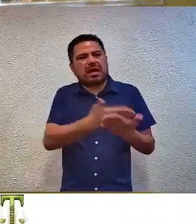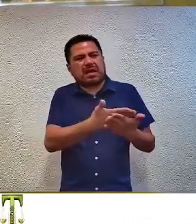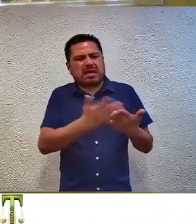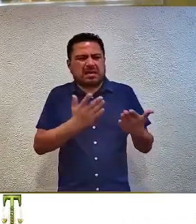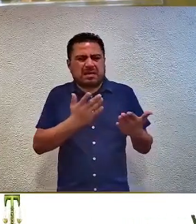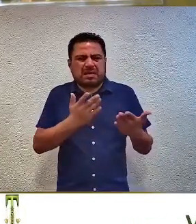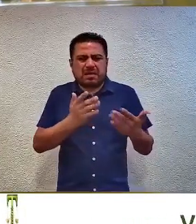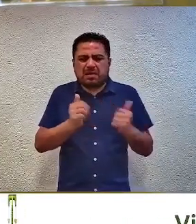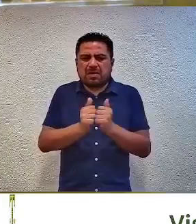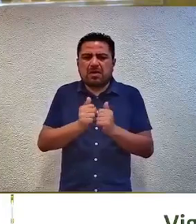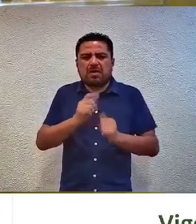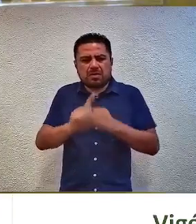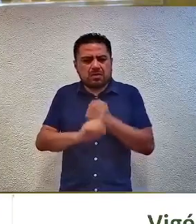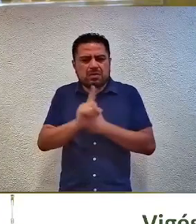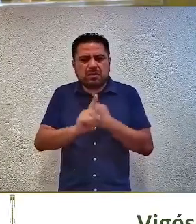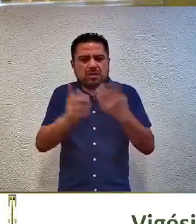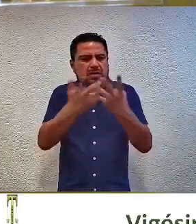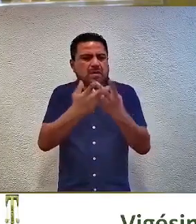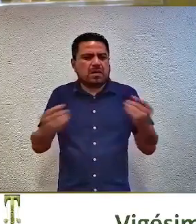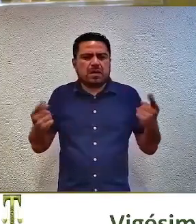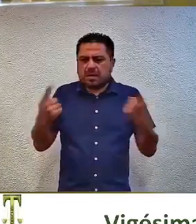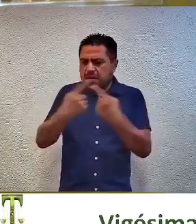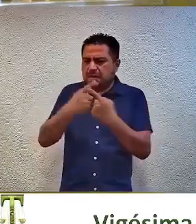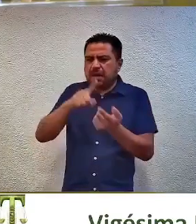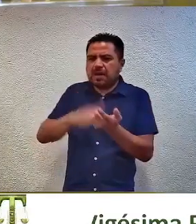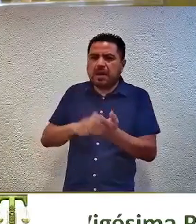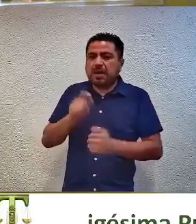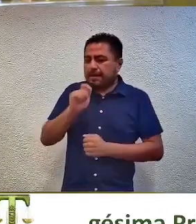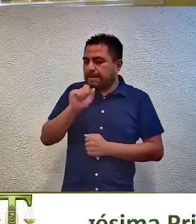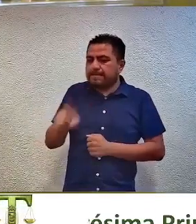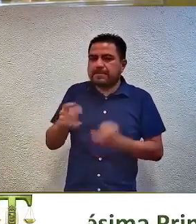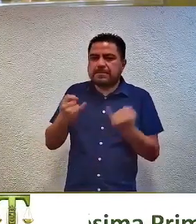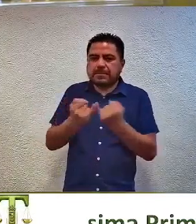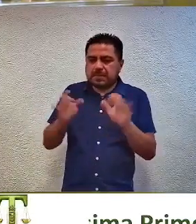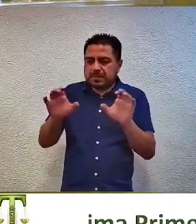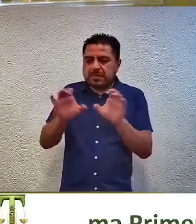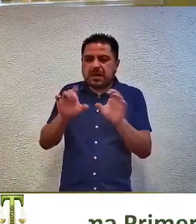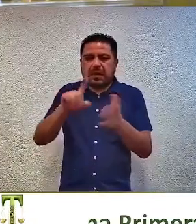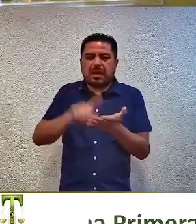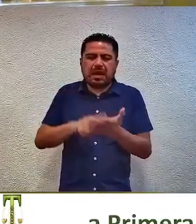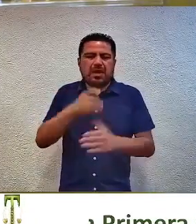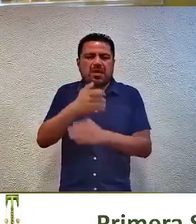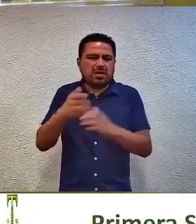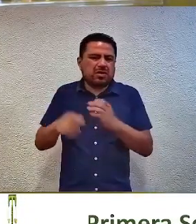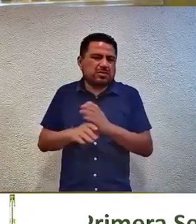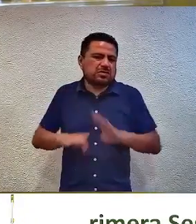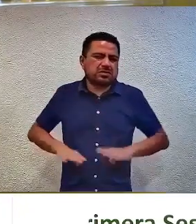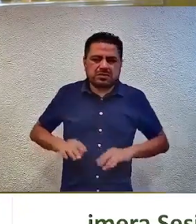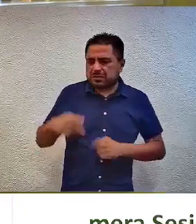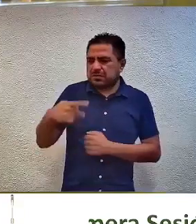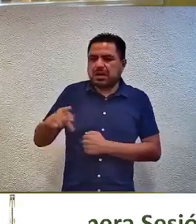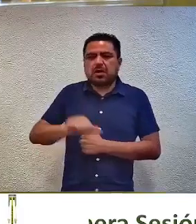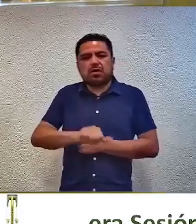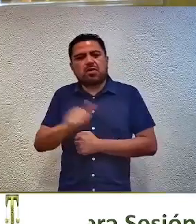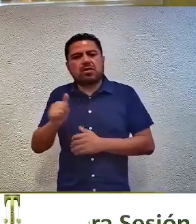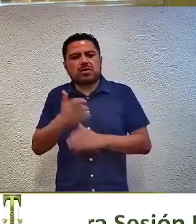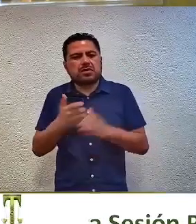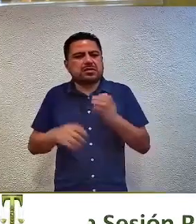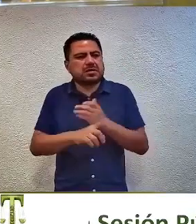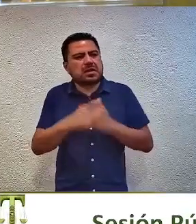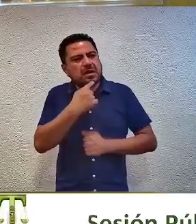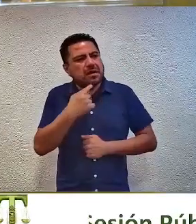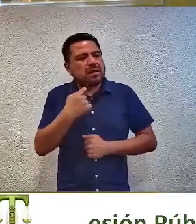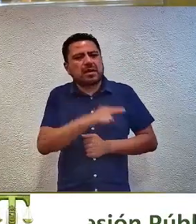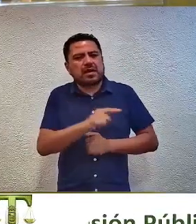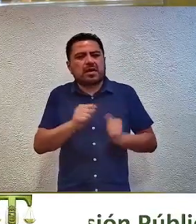congruencia al resolver en forma contraria, al tener por una parte acreditados los elementos de la conducta y por otra declarar la inexistencia de las